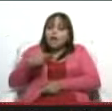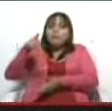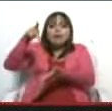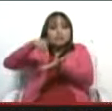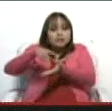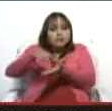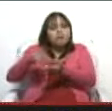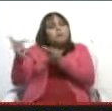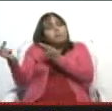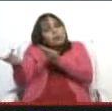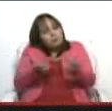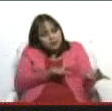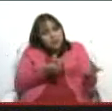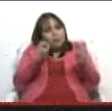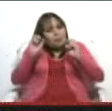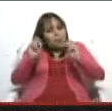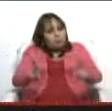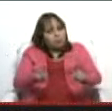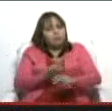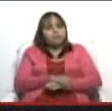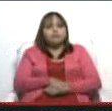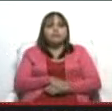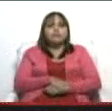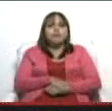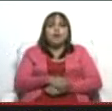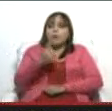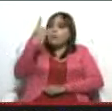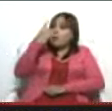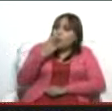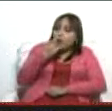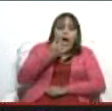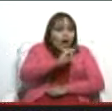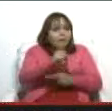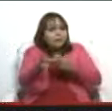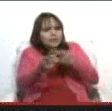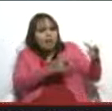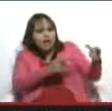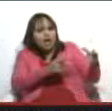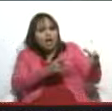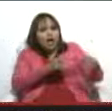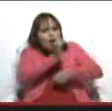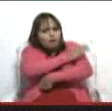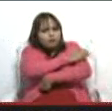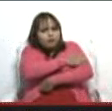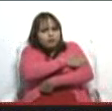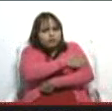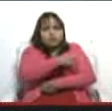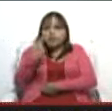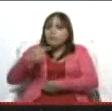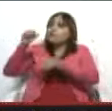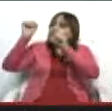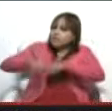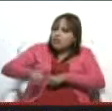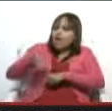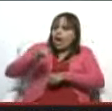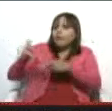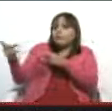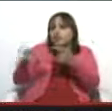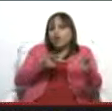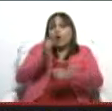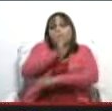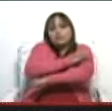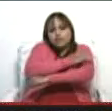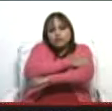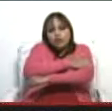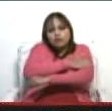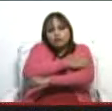participar, bienvenidos sean. Nos preguntaron, ¿está invitada y convocada la plataforma unitaria? Le dijimos, sí, lo hemos invitado en par